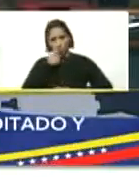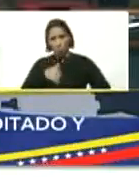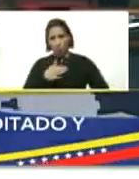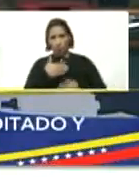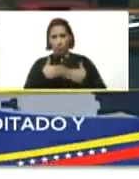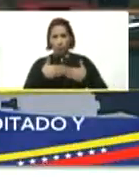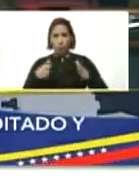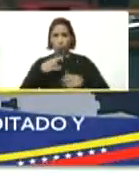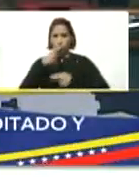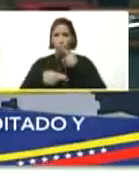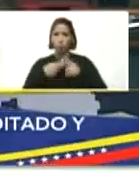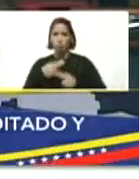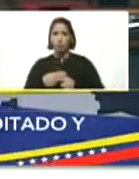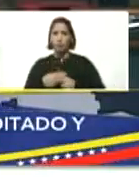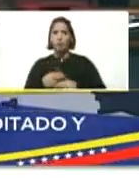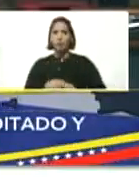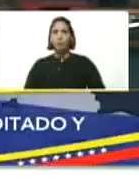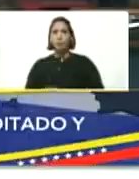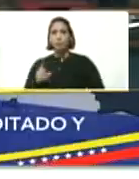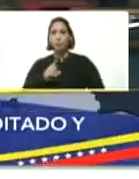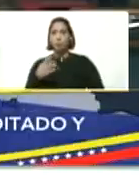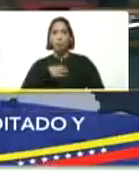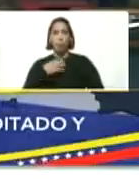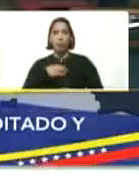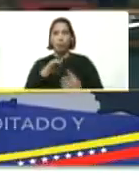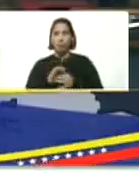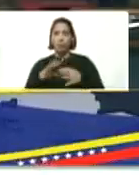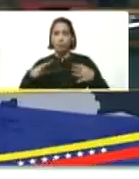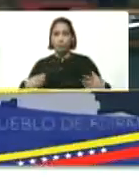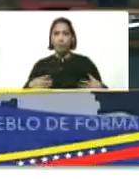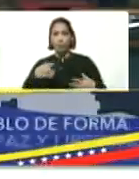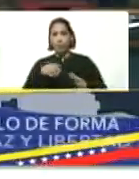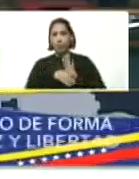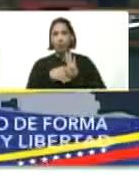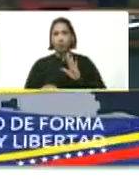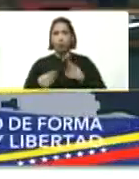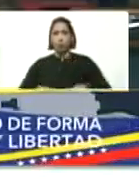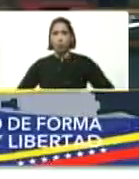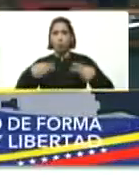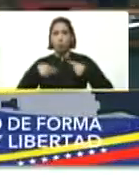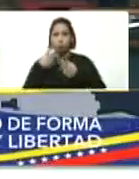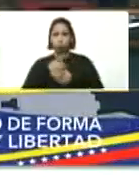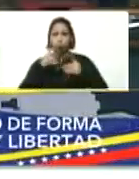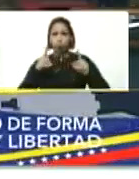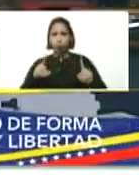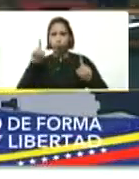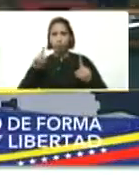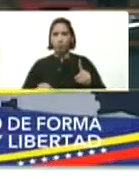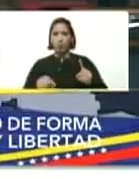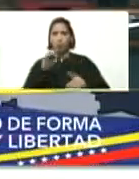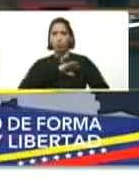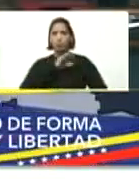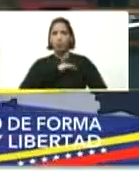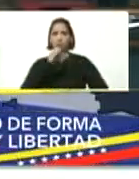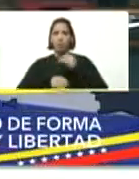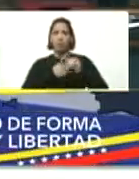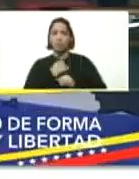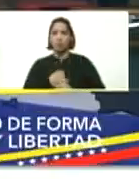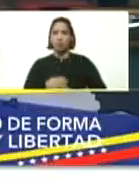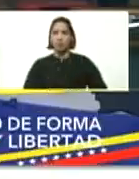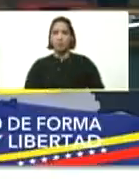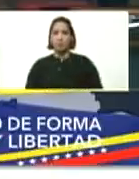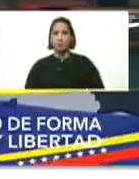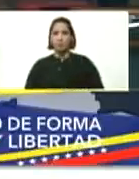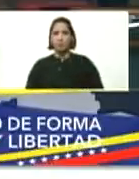garantía universal e indivisible de los derechos humanos, la democratización de la sociedad internacional, el desarme